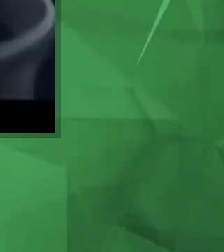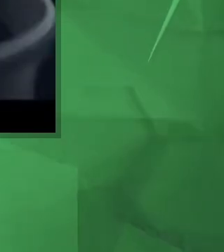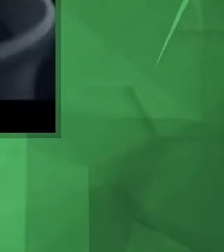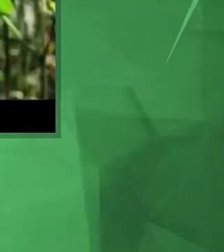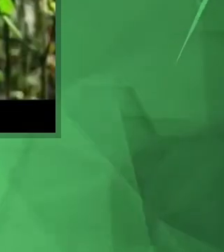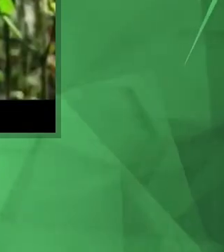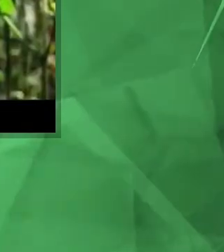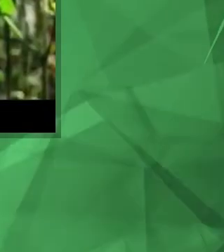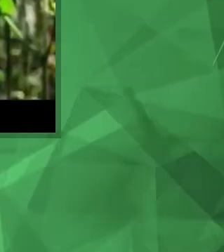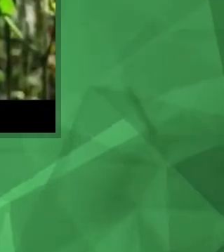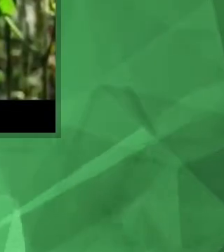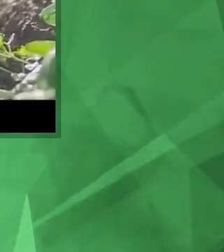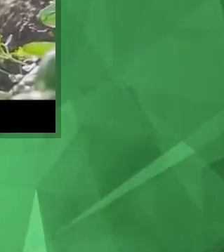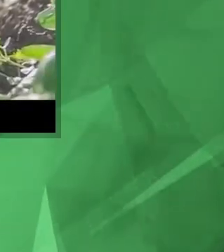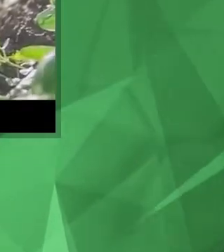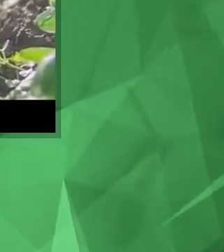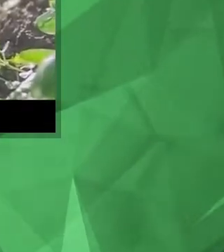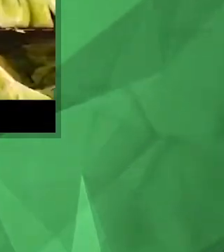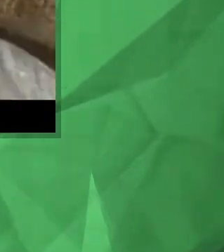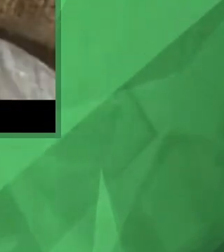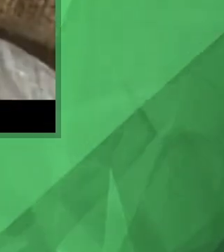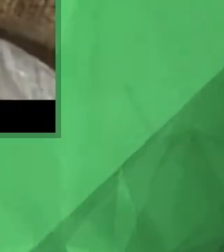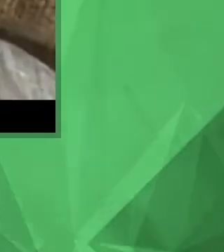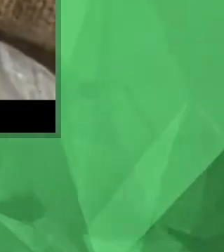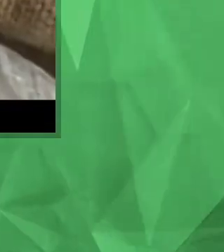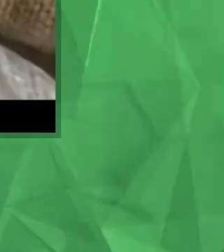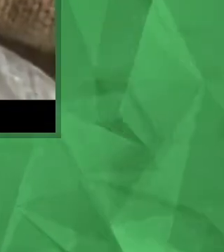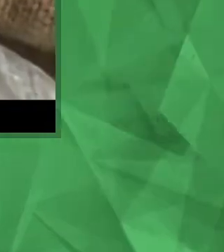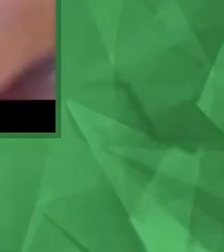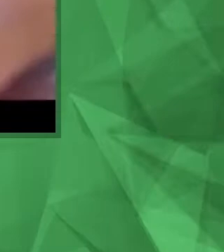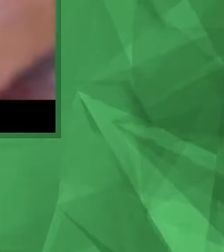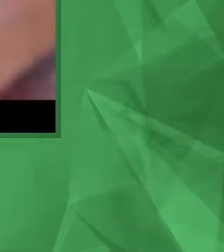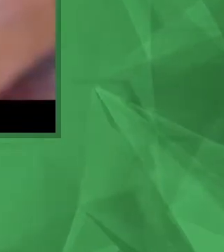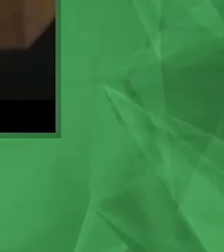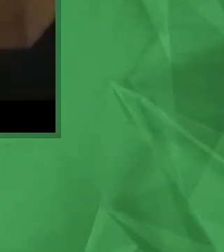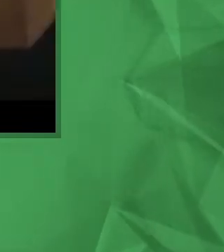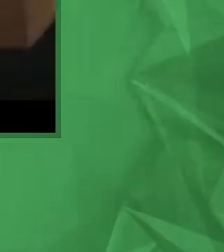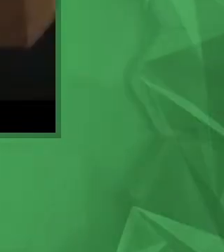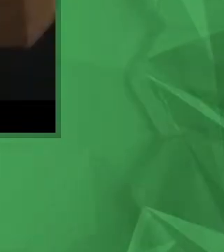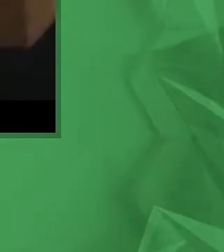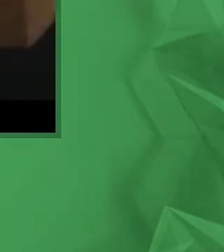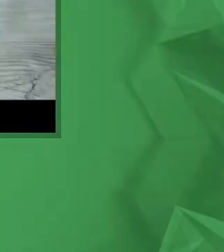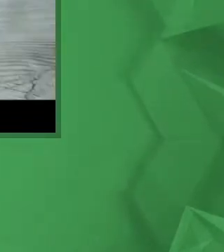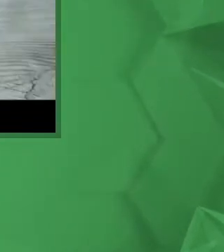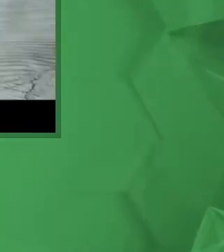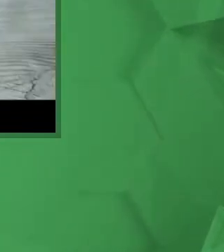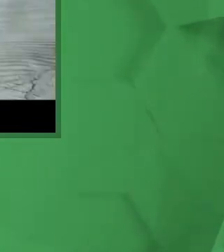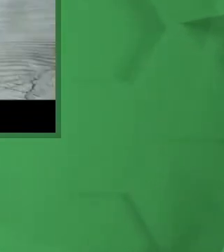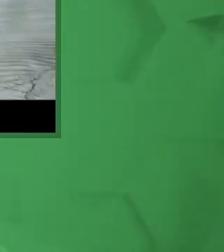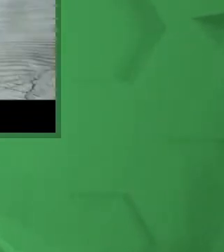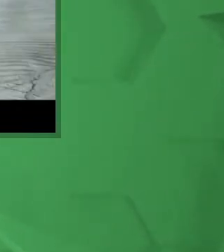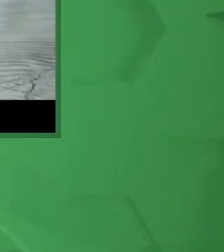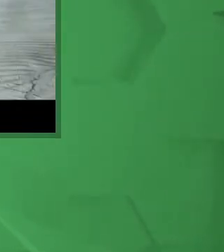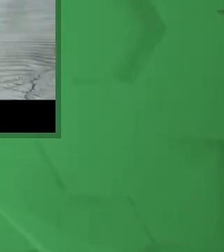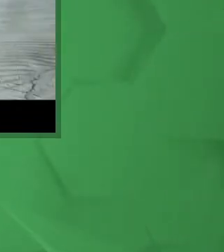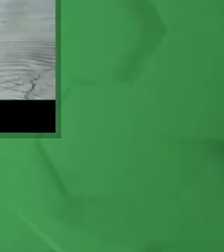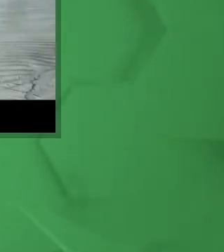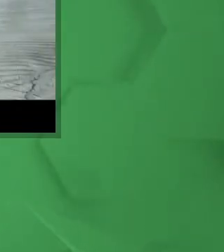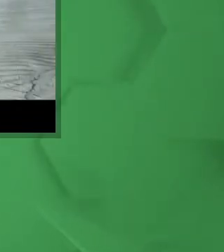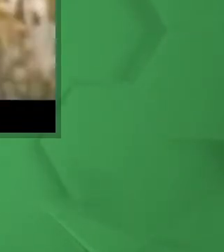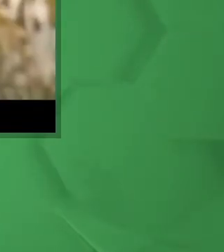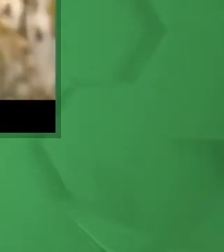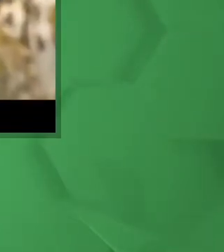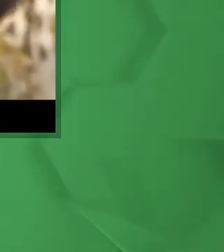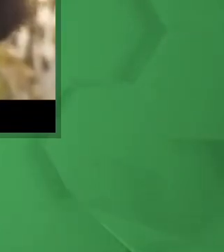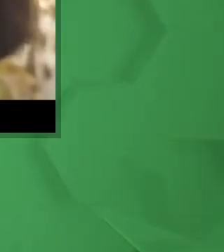or cooked, sweet or bitter, because we're what really makes you tick, what makes your eyes